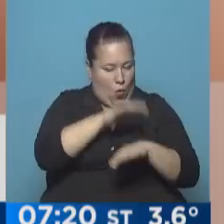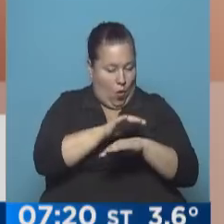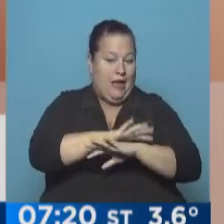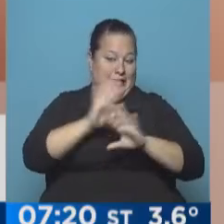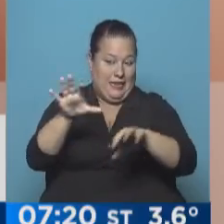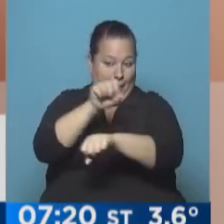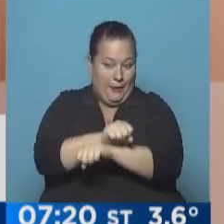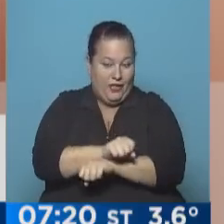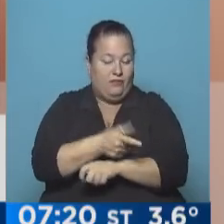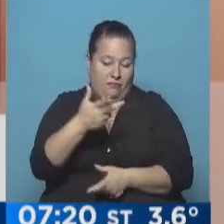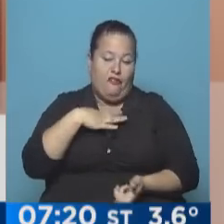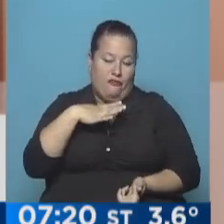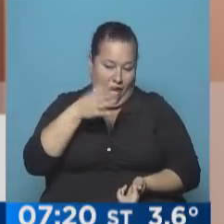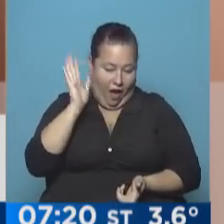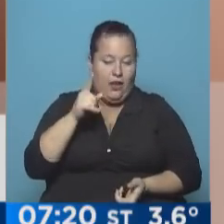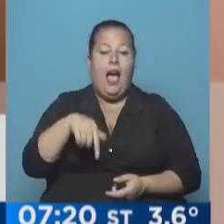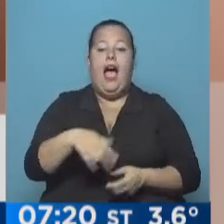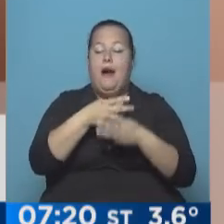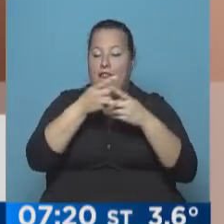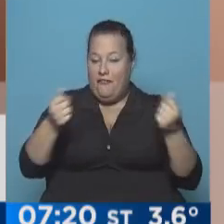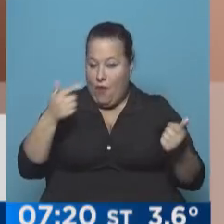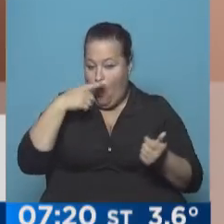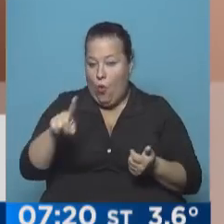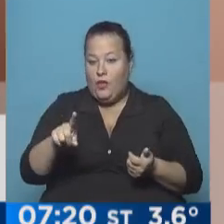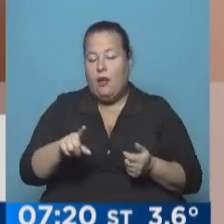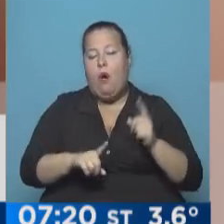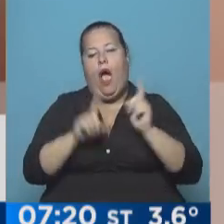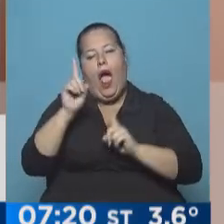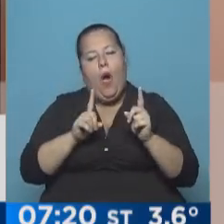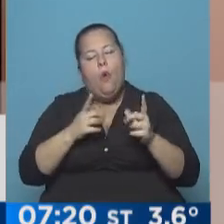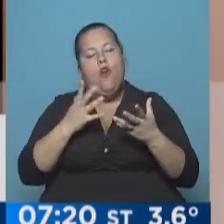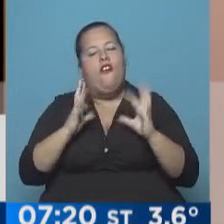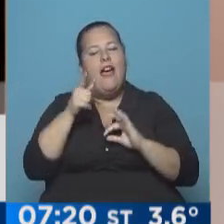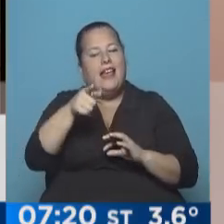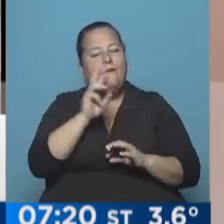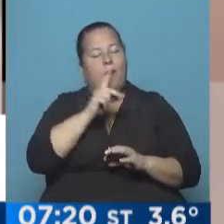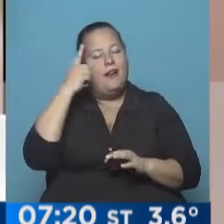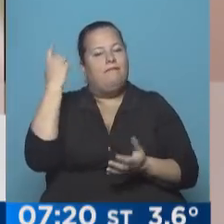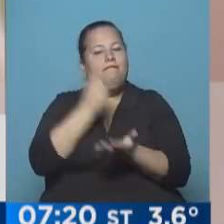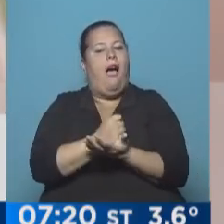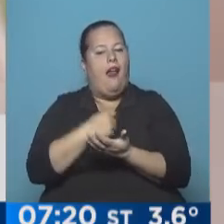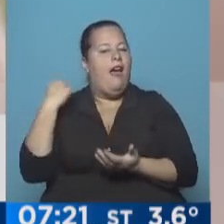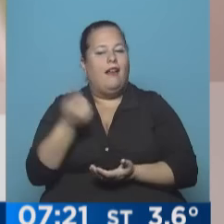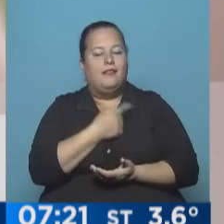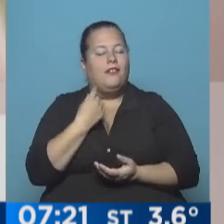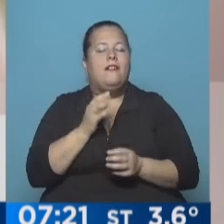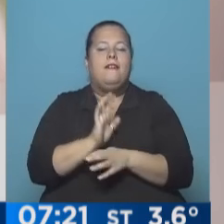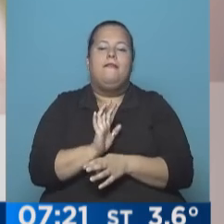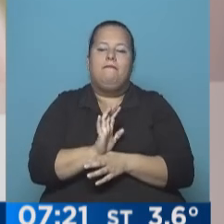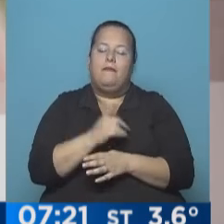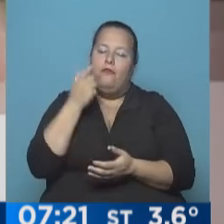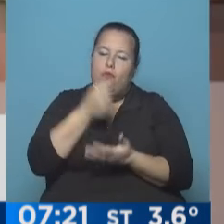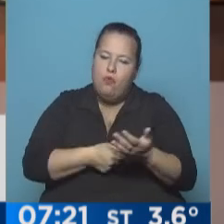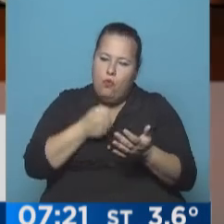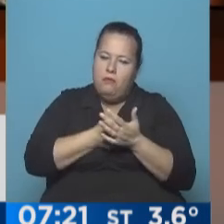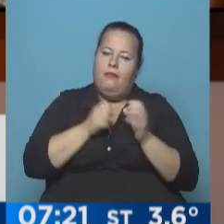Claro, todavía nos falta. Ahí, y para finalizar, una actitud de ella que queda reflejada como